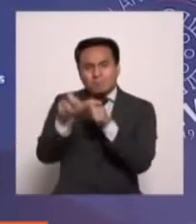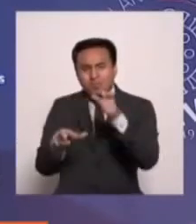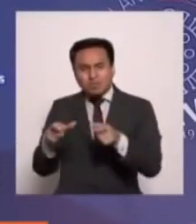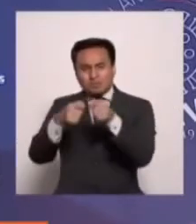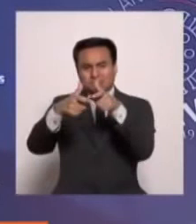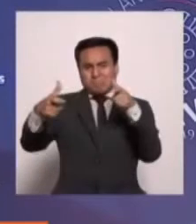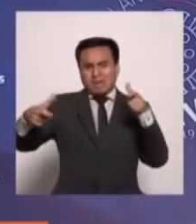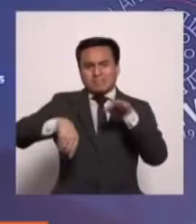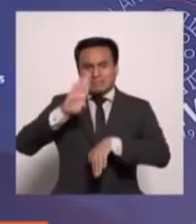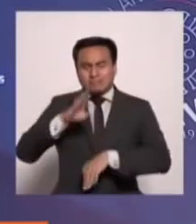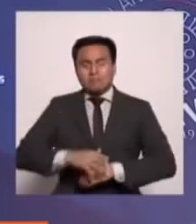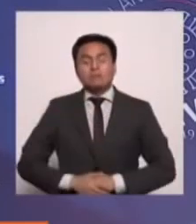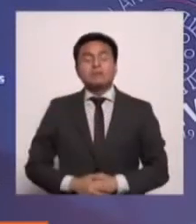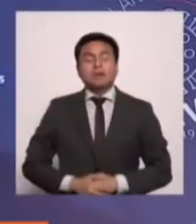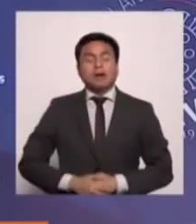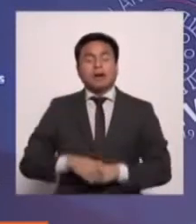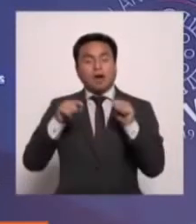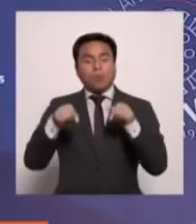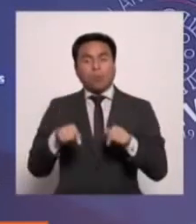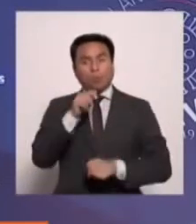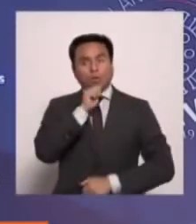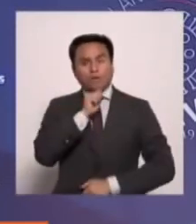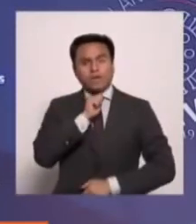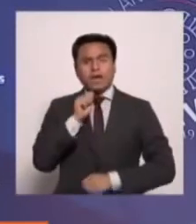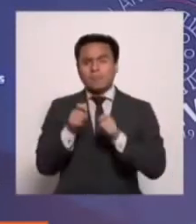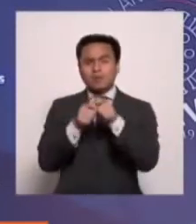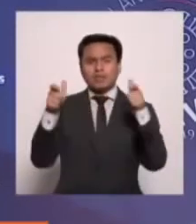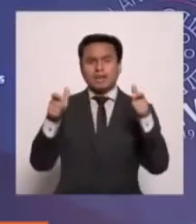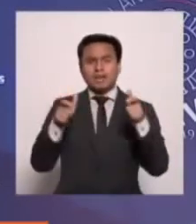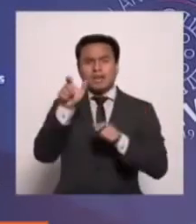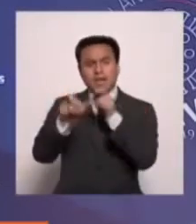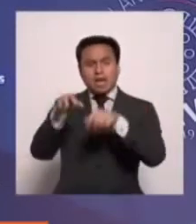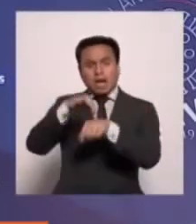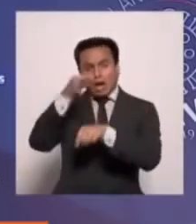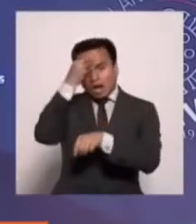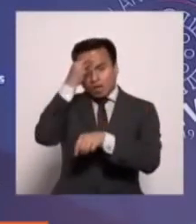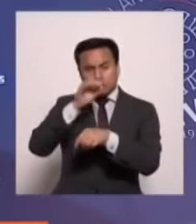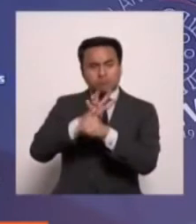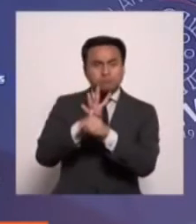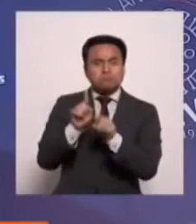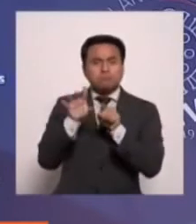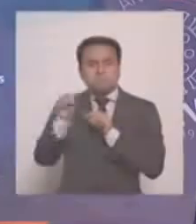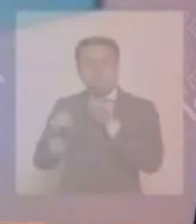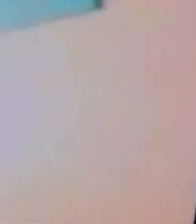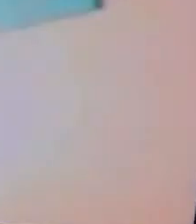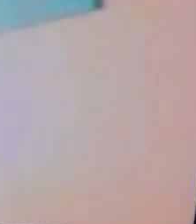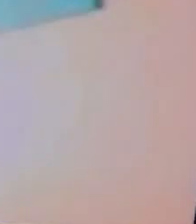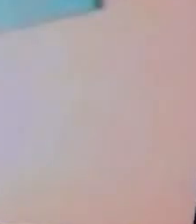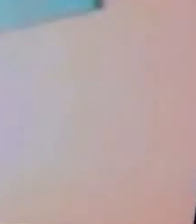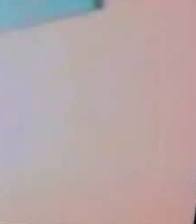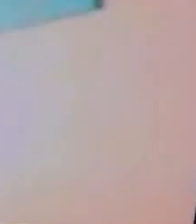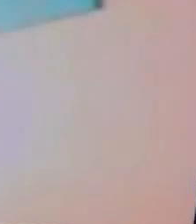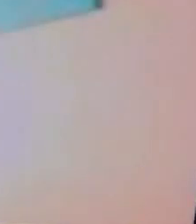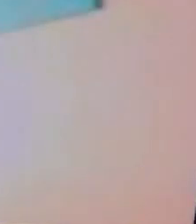esta catástrofe que estamos viviendo a nivel, yo creo que mundial. Claro que sí. Bueno, esperemos que reflexione un poco